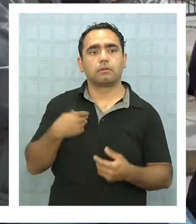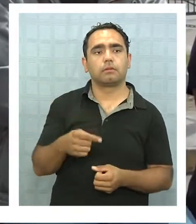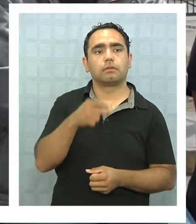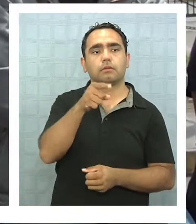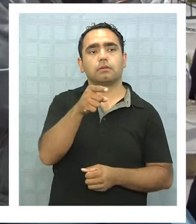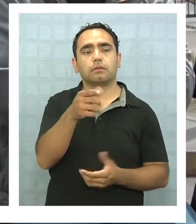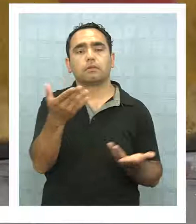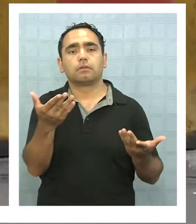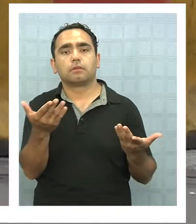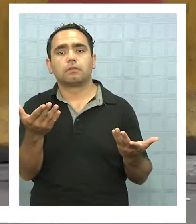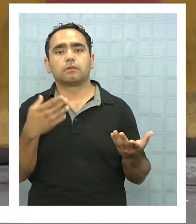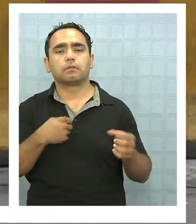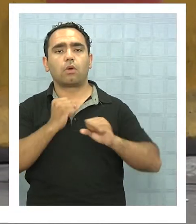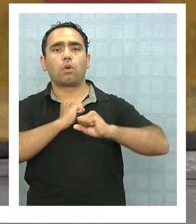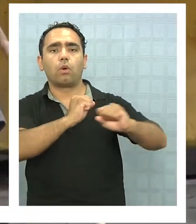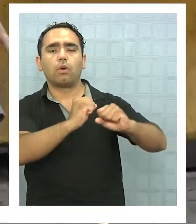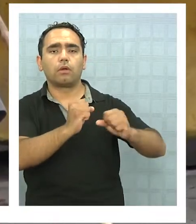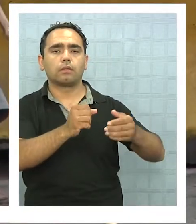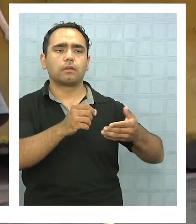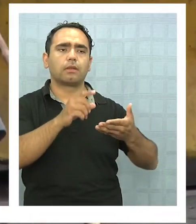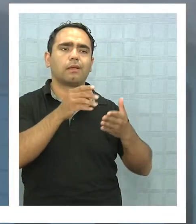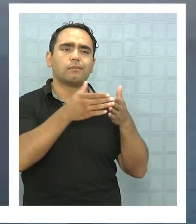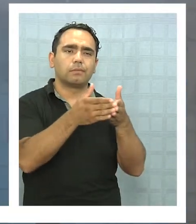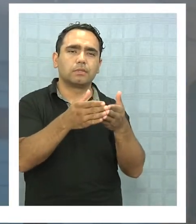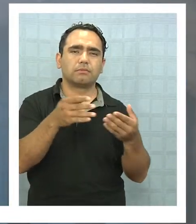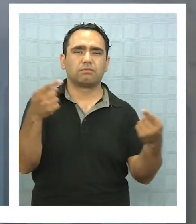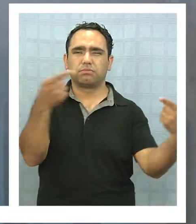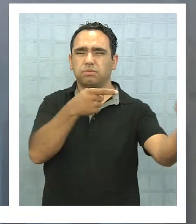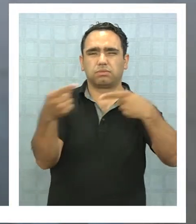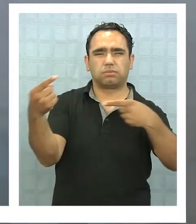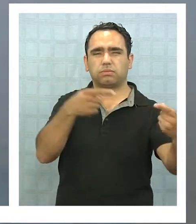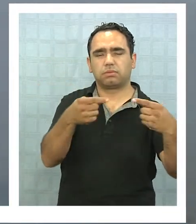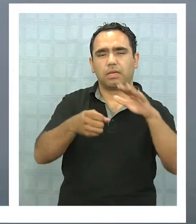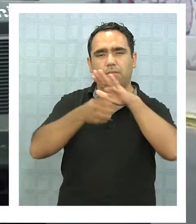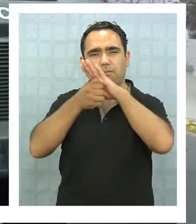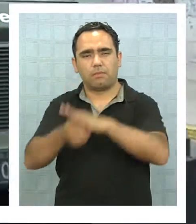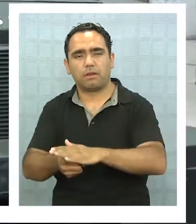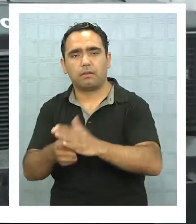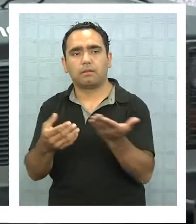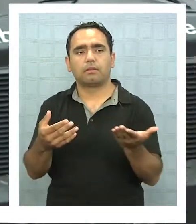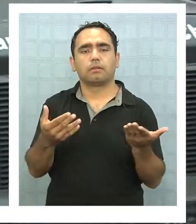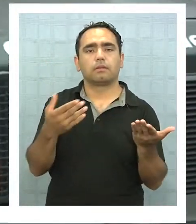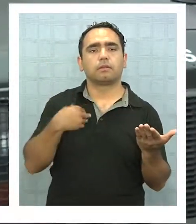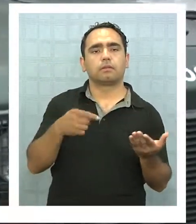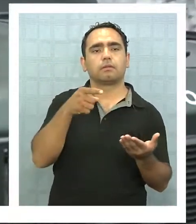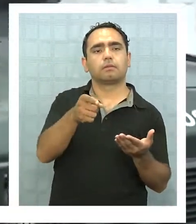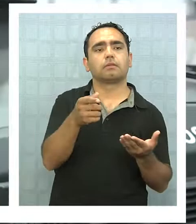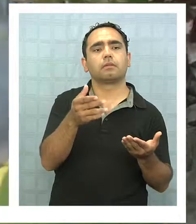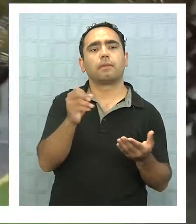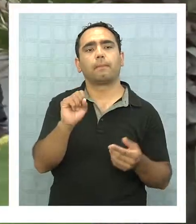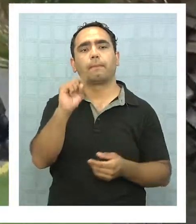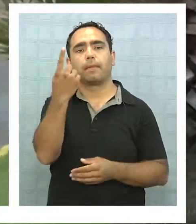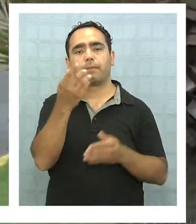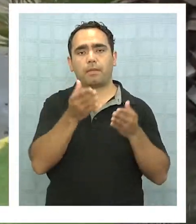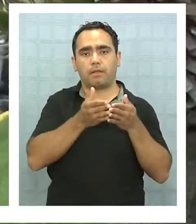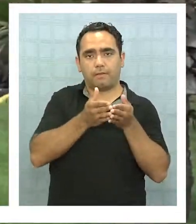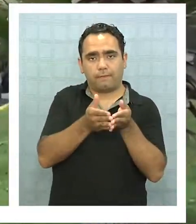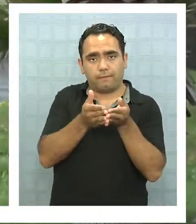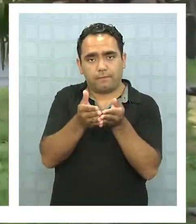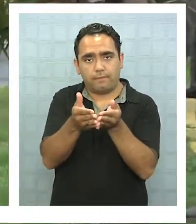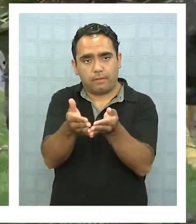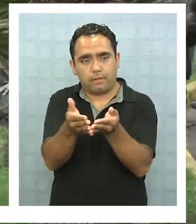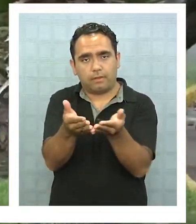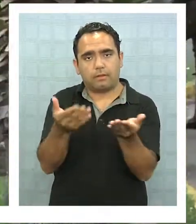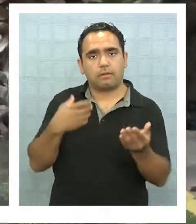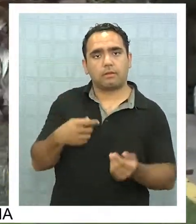familiar en contra del reacondicionamiento del puerto terminó con violencia y represión y con el abortado arribo del primer barco a la empresa